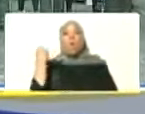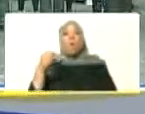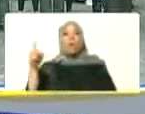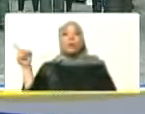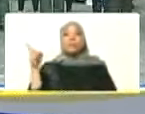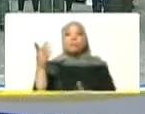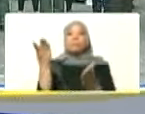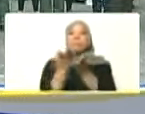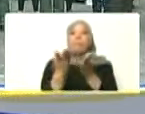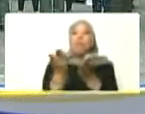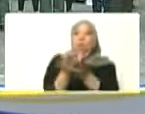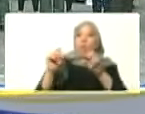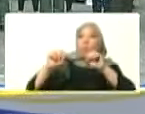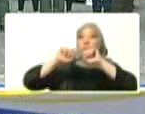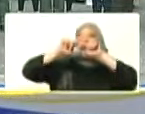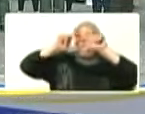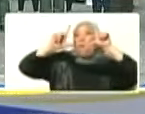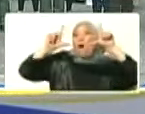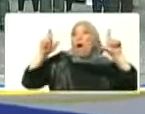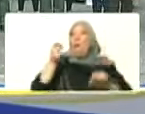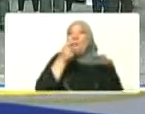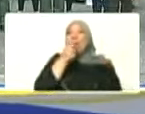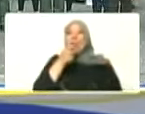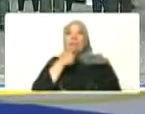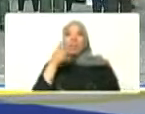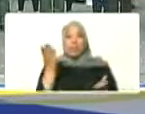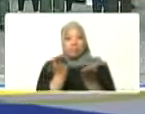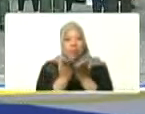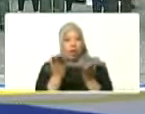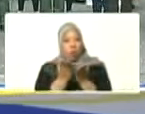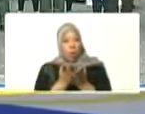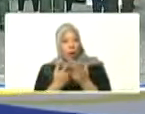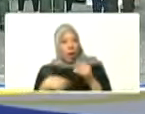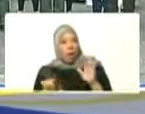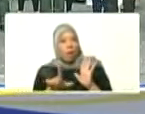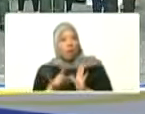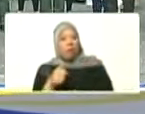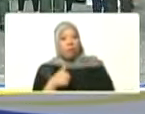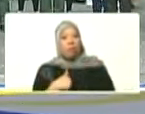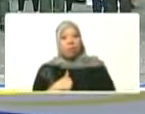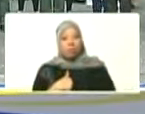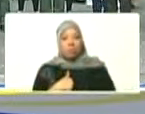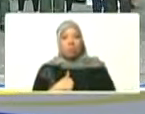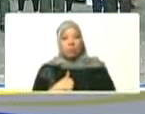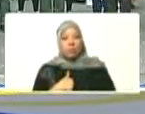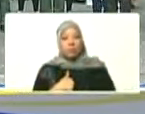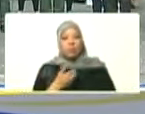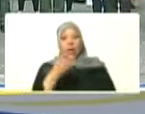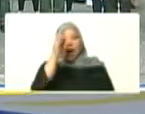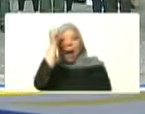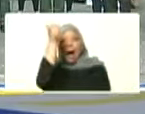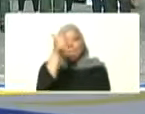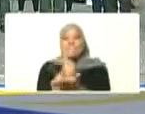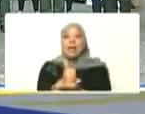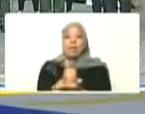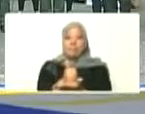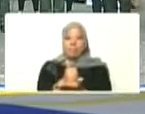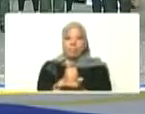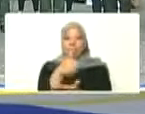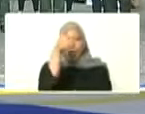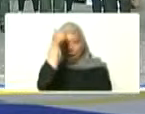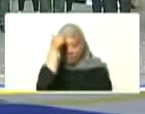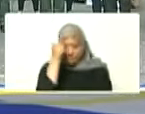sientan maravillados por el arreglo de todo. Amén, así sea, amén, así